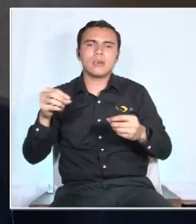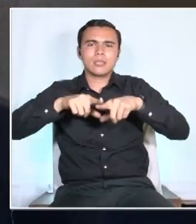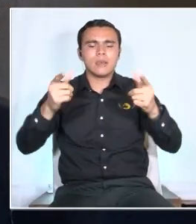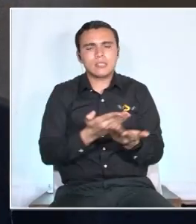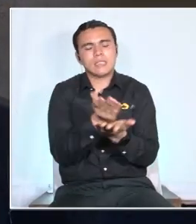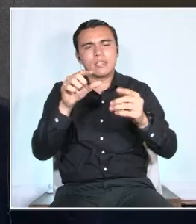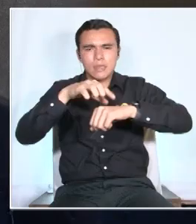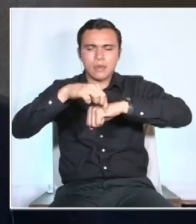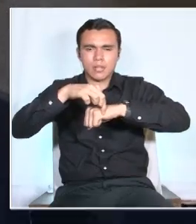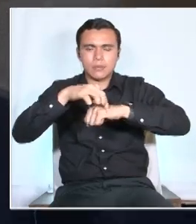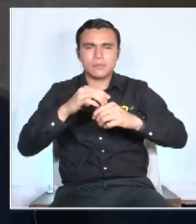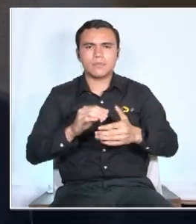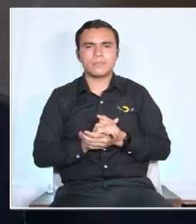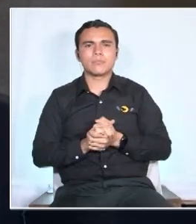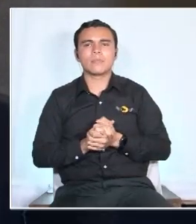esta tierra.